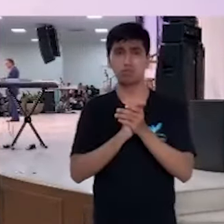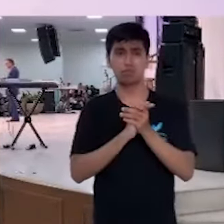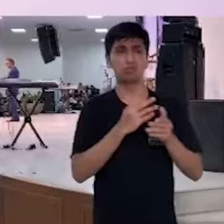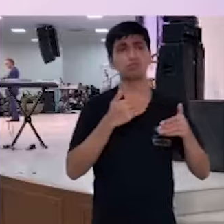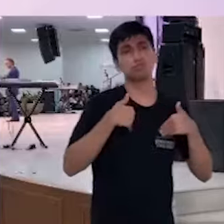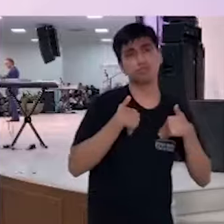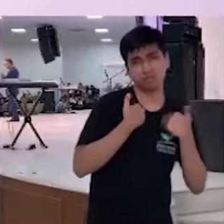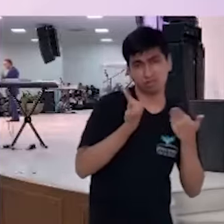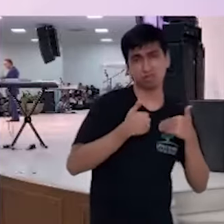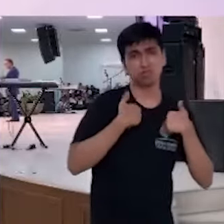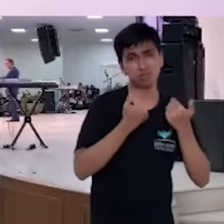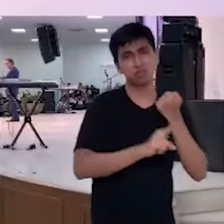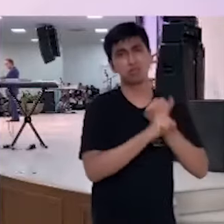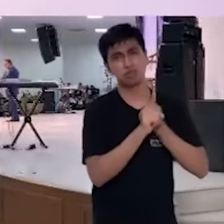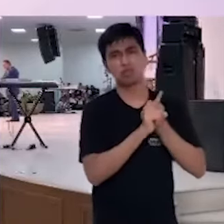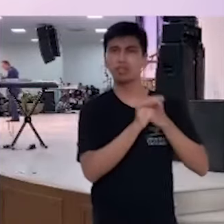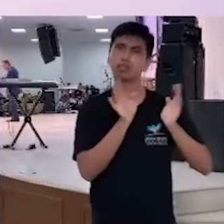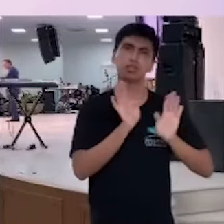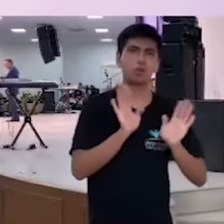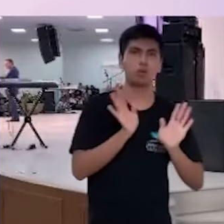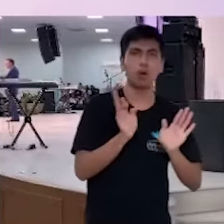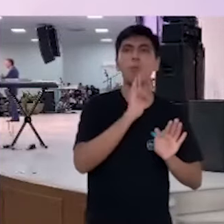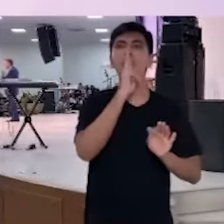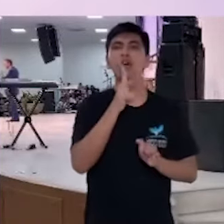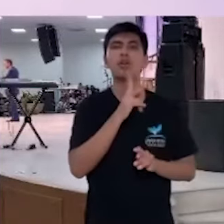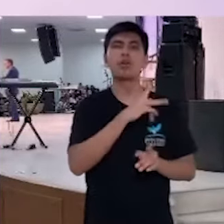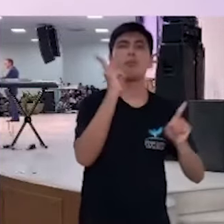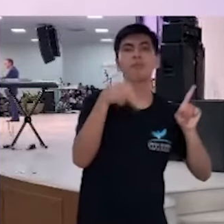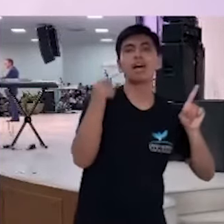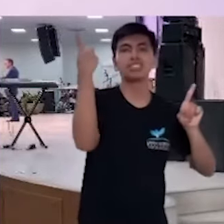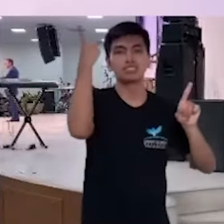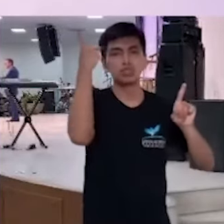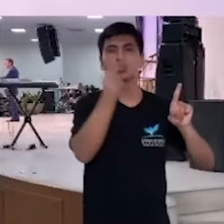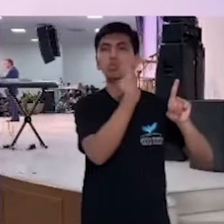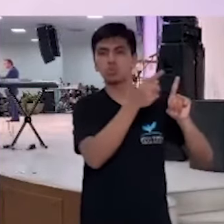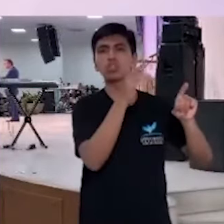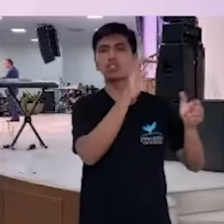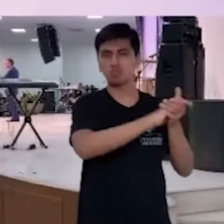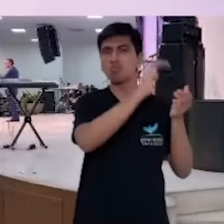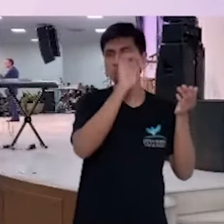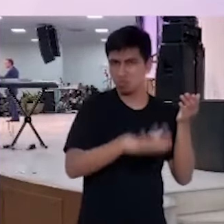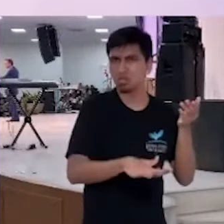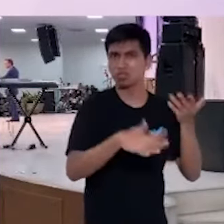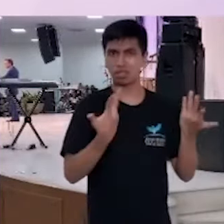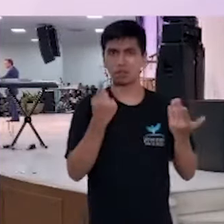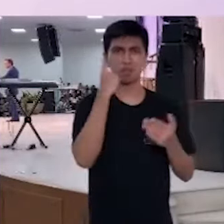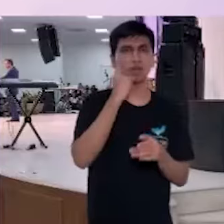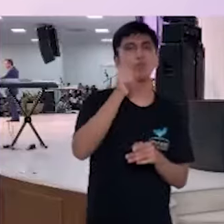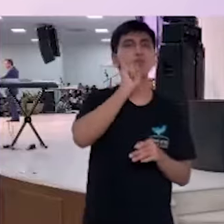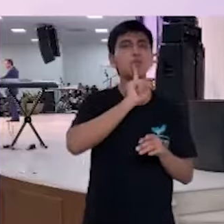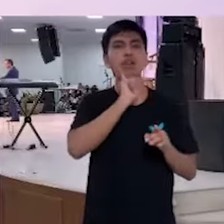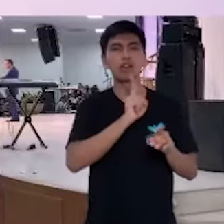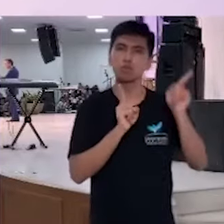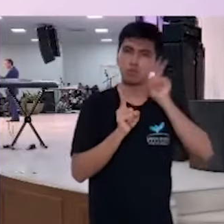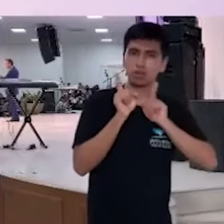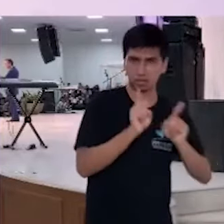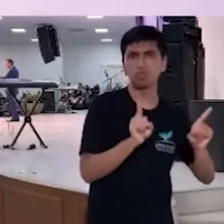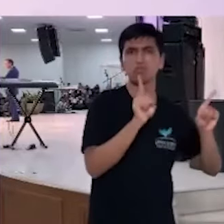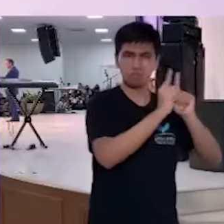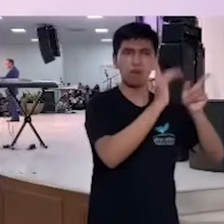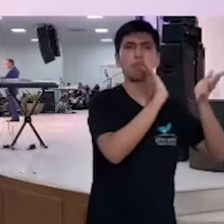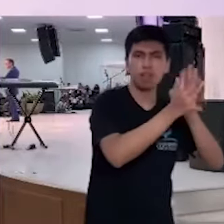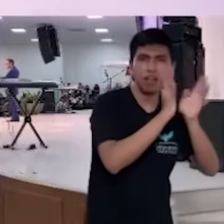ella. O llámale a la consejera y ábrete con ella, pero no con el pastor. Porque tú eres una mujer y él es un hombre. Y tú